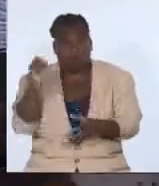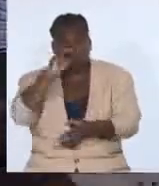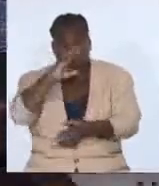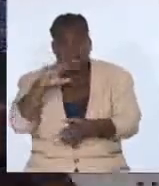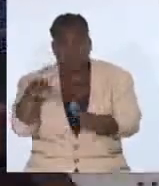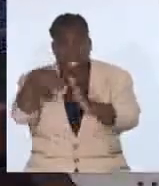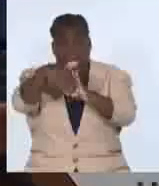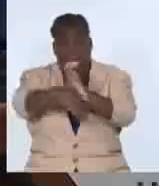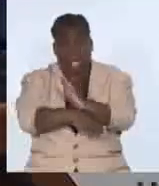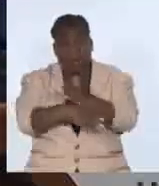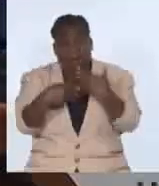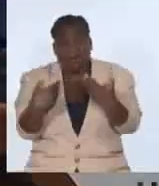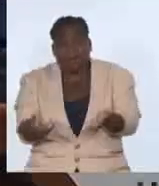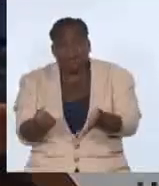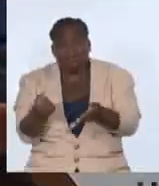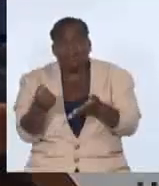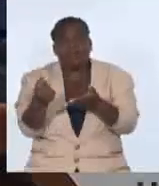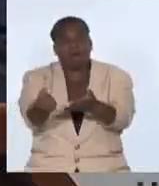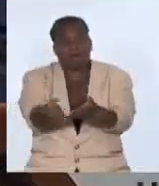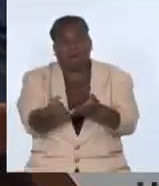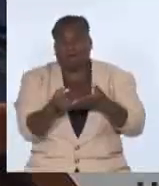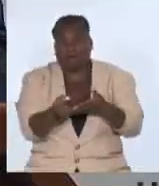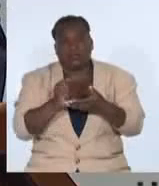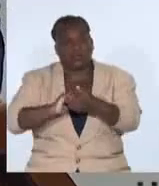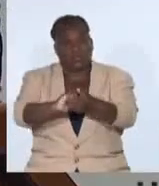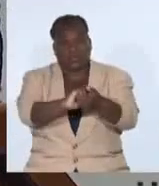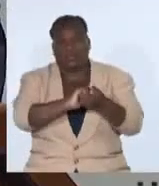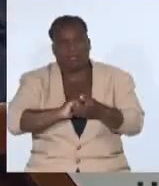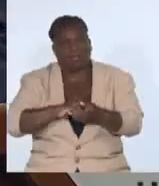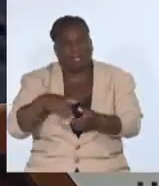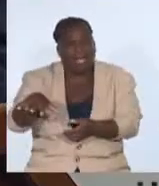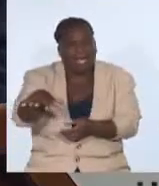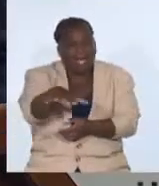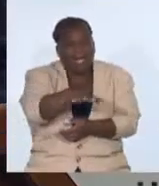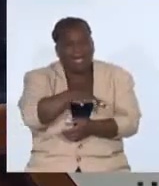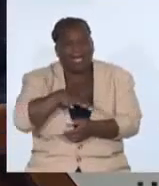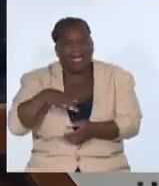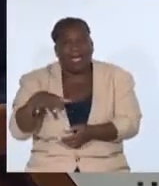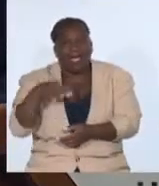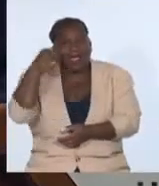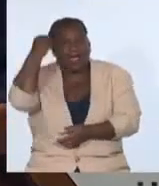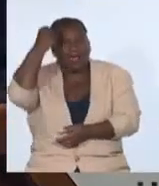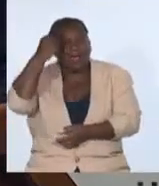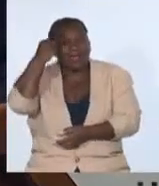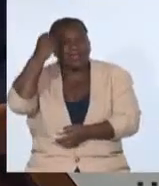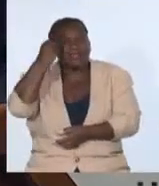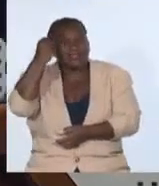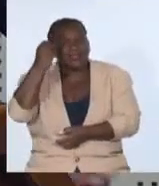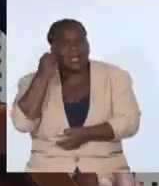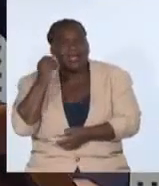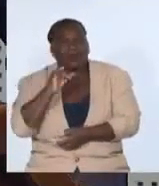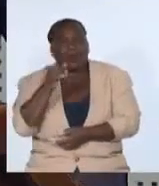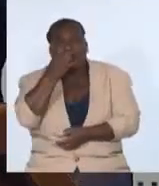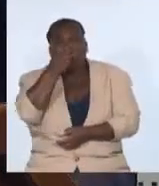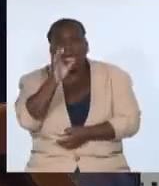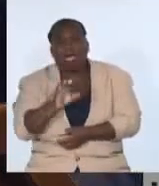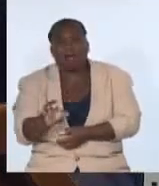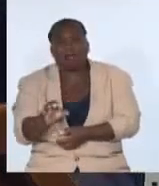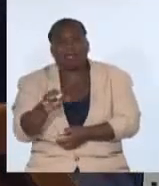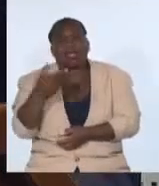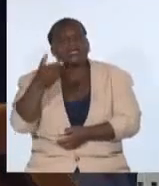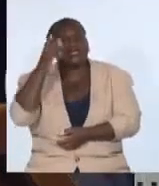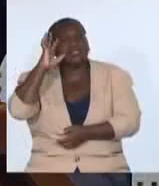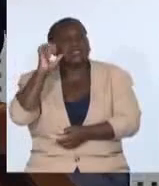es la cooperación la solidaridad la filosofía africana del ubuntu que entienda El Progreso humano